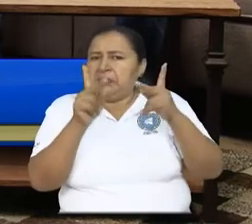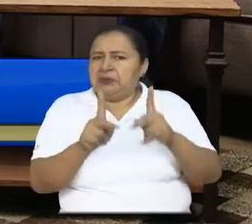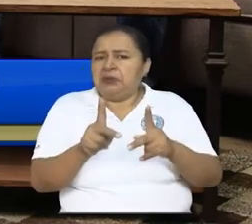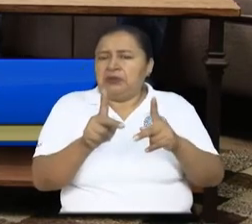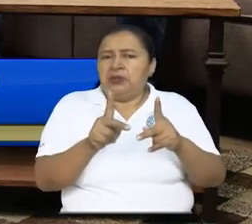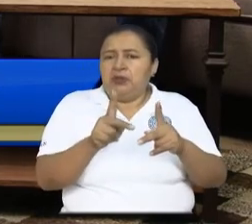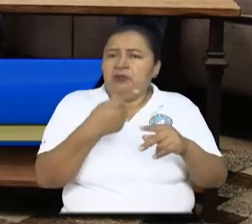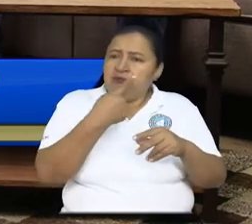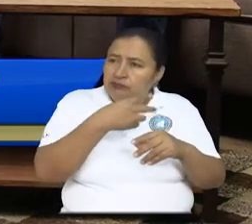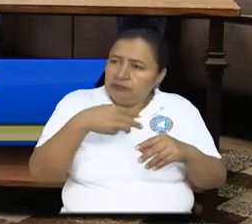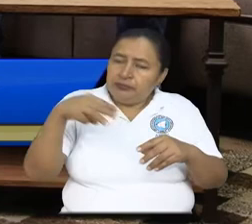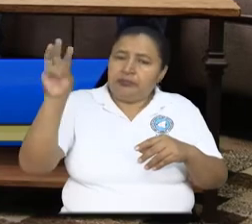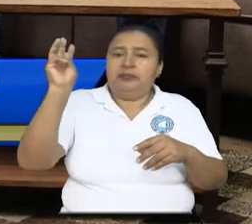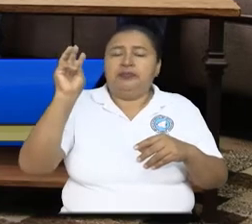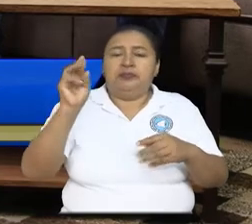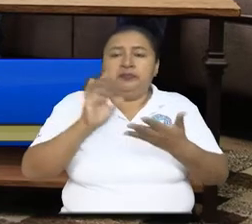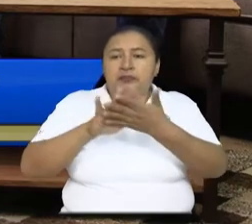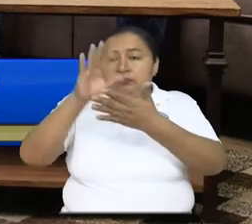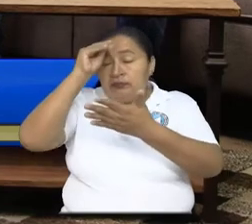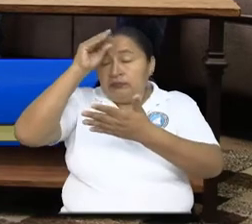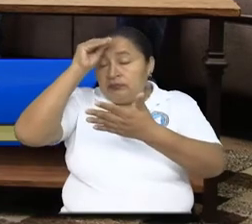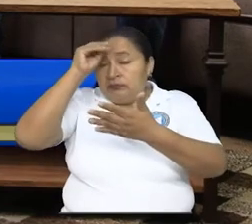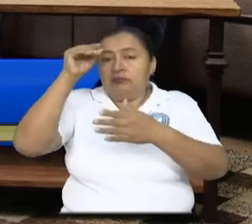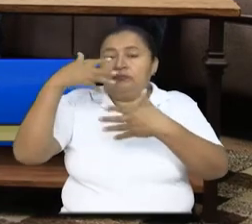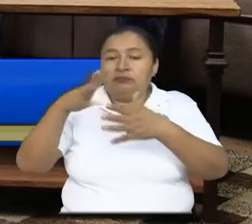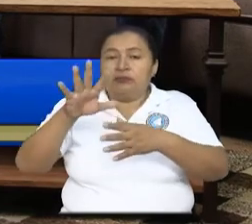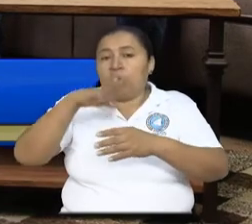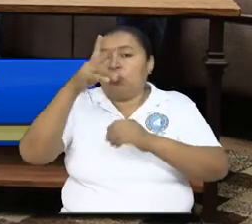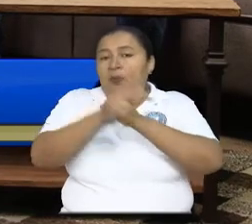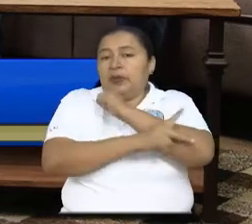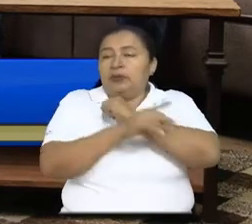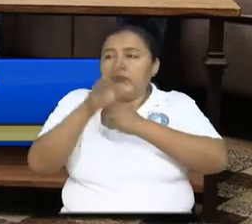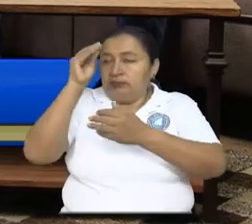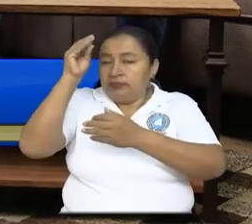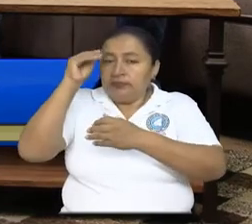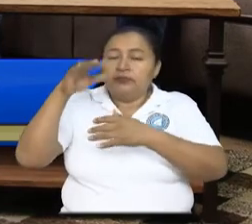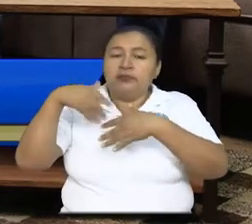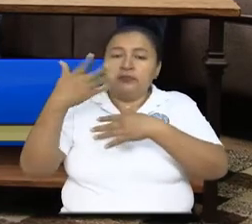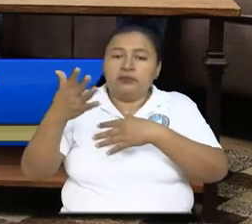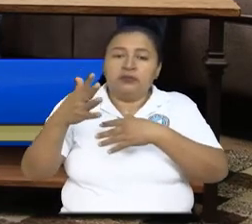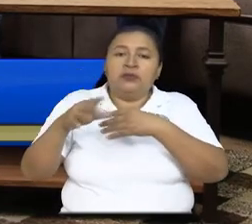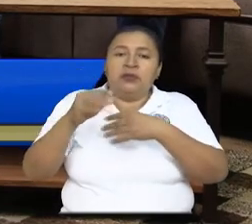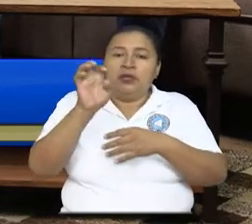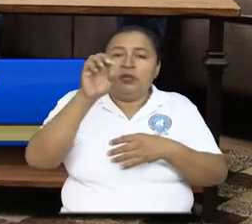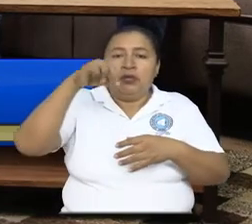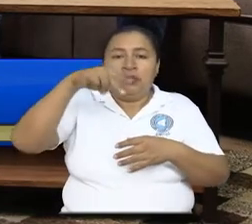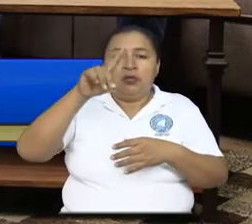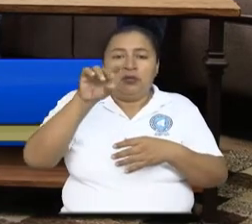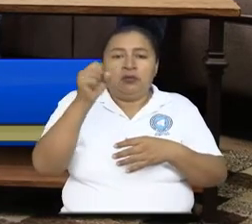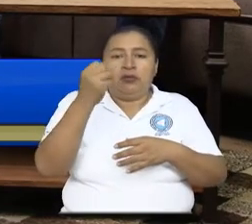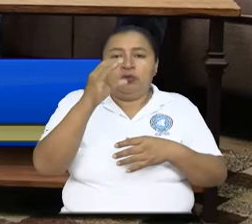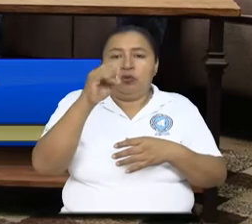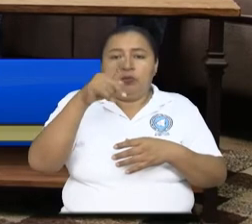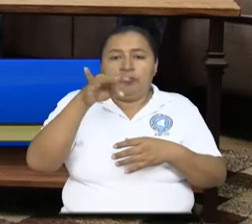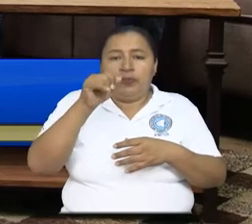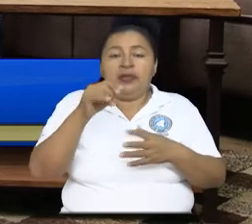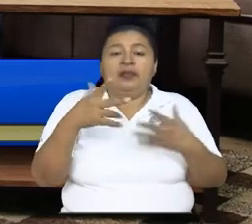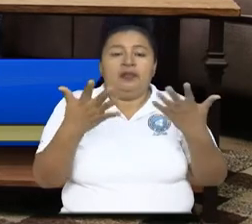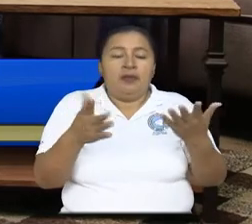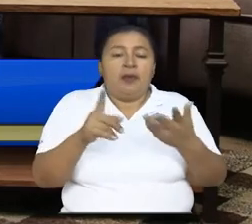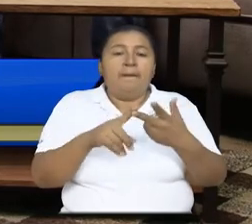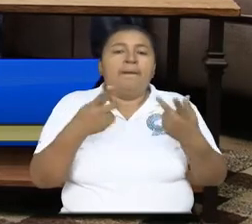servir digamos a prepararse fuera del país en dos copias también pero también hay